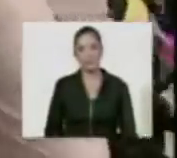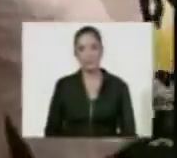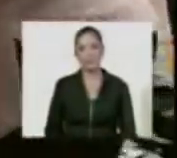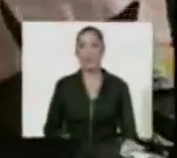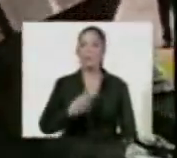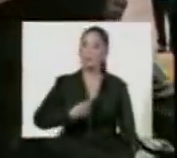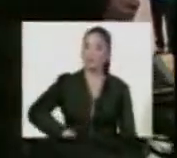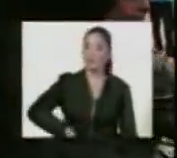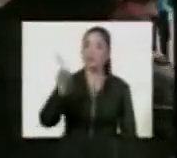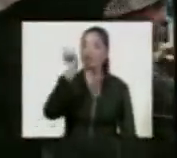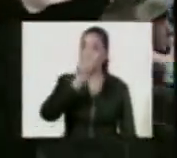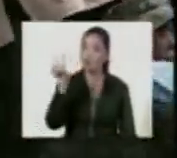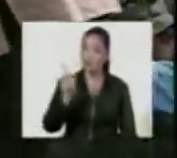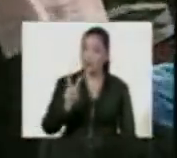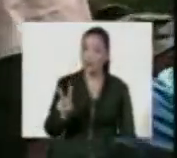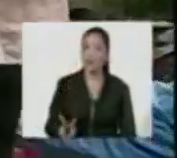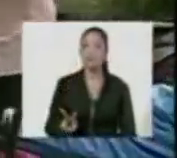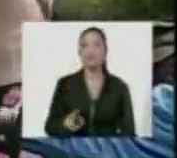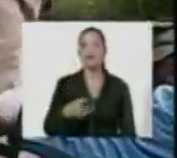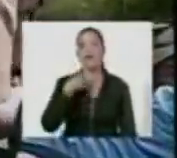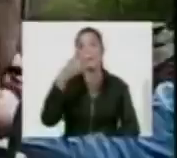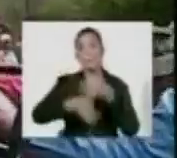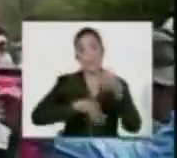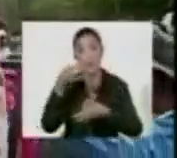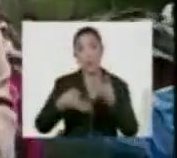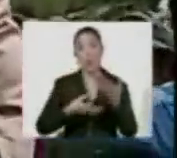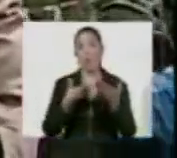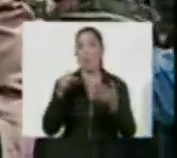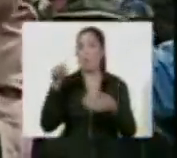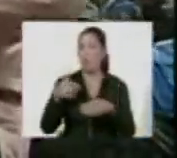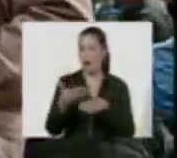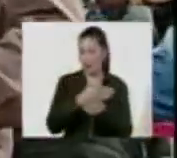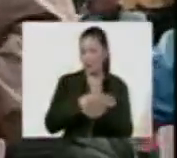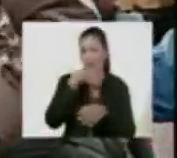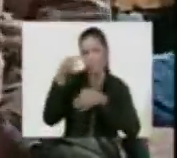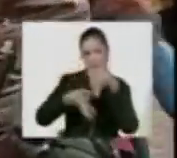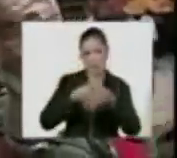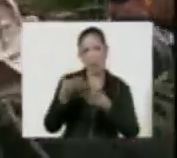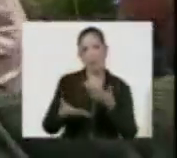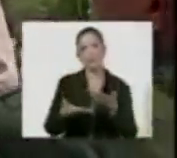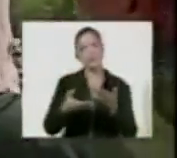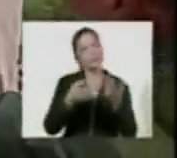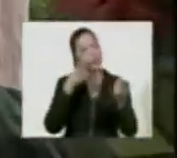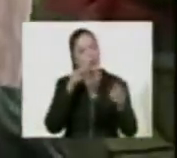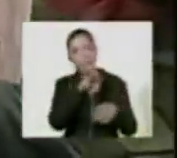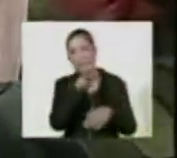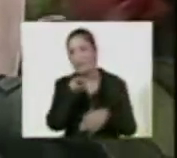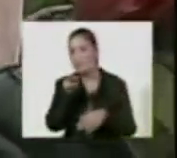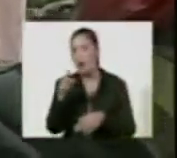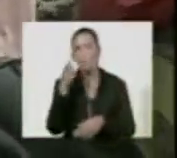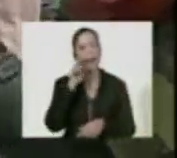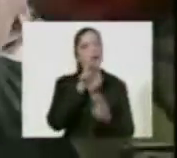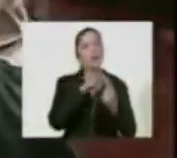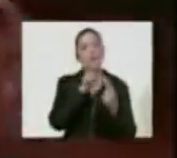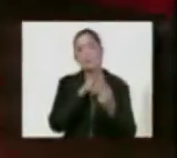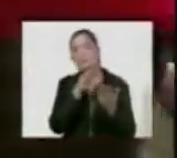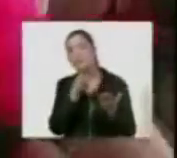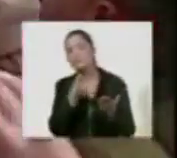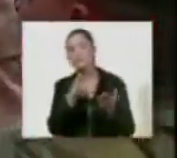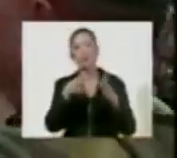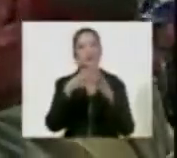Estado venezolano destacaba más temprano en el recorrido que realizaba para apreciar parte